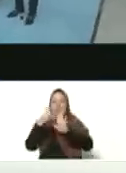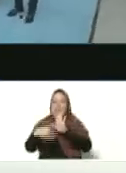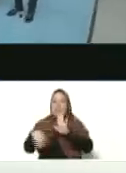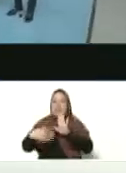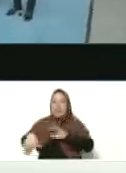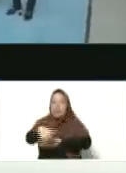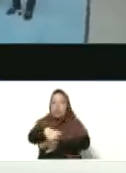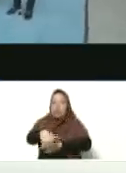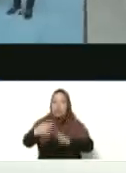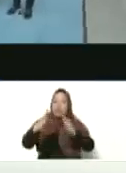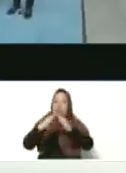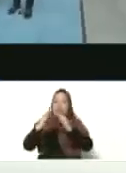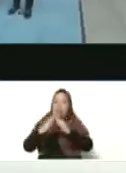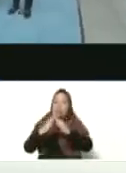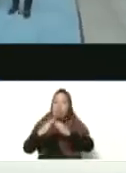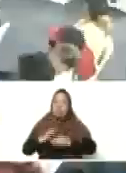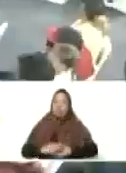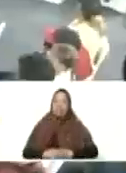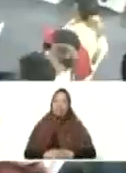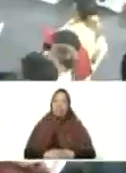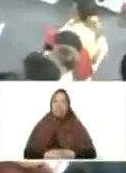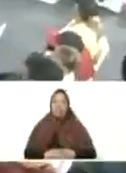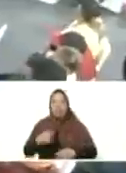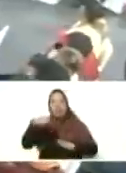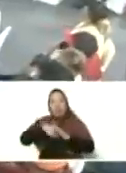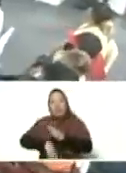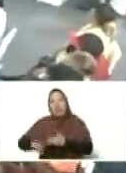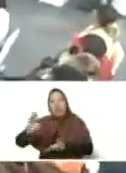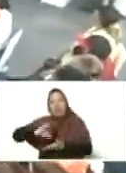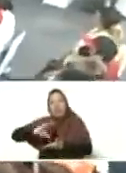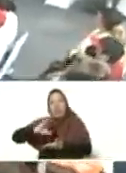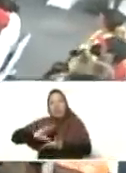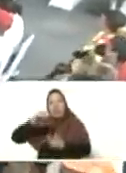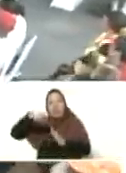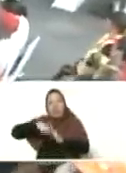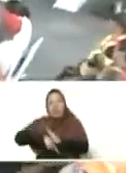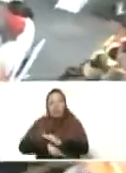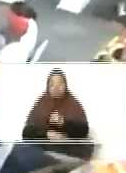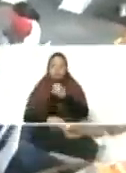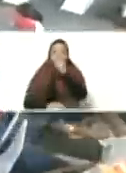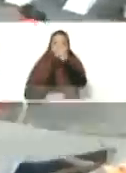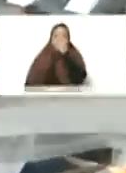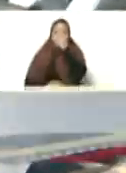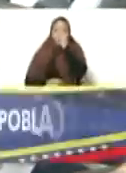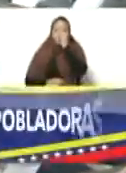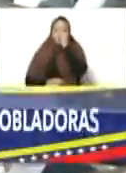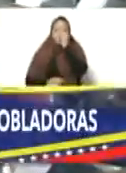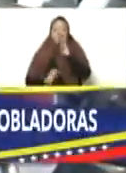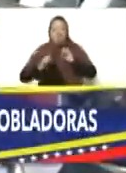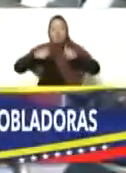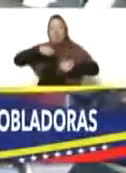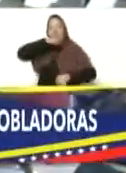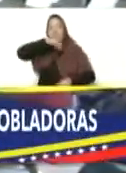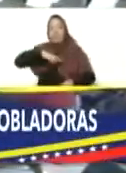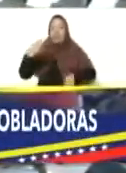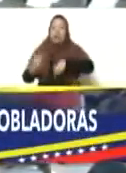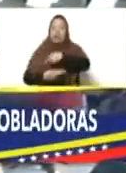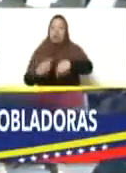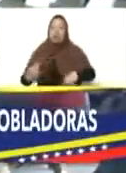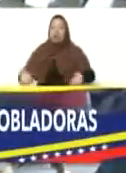la ciudad desde la raíz profunda el enemigo histórico de la revolución de la